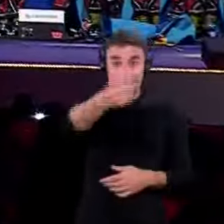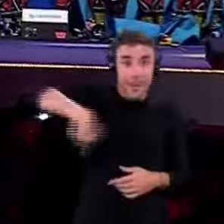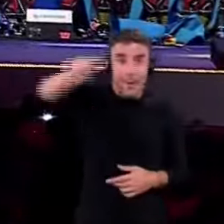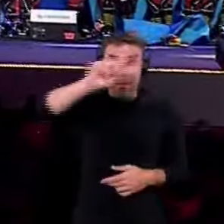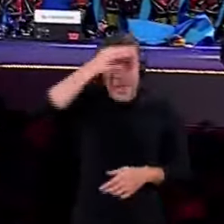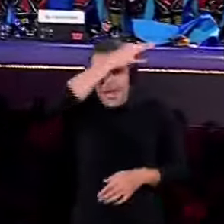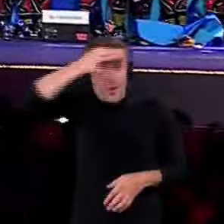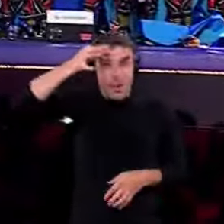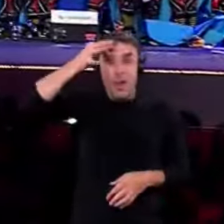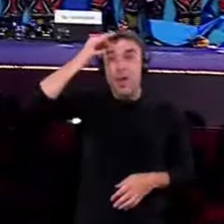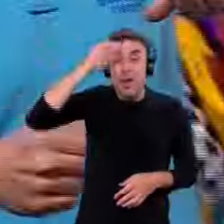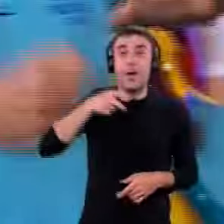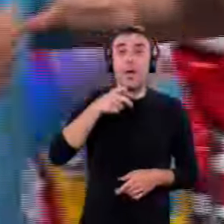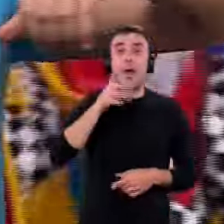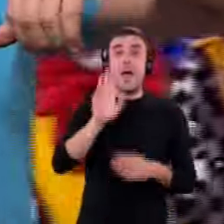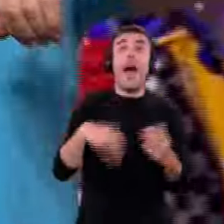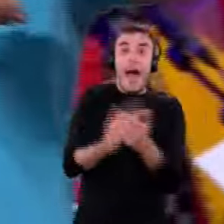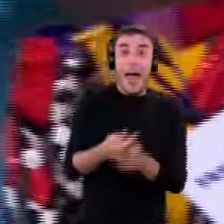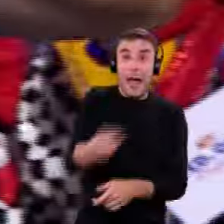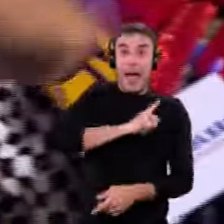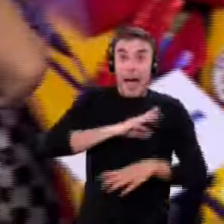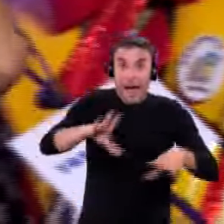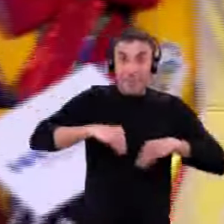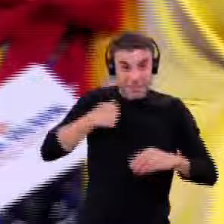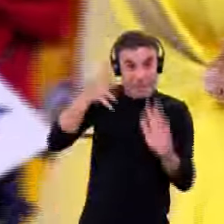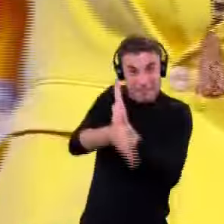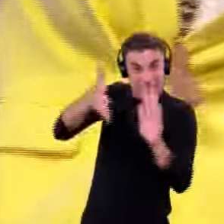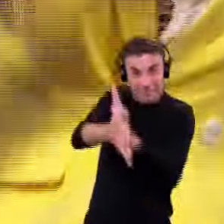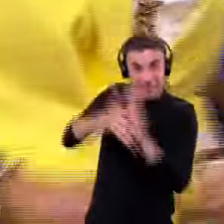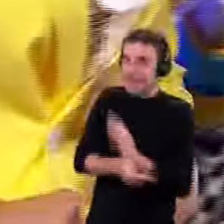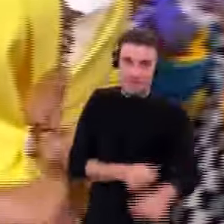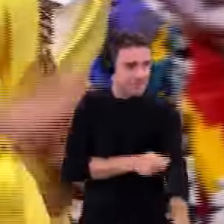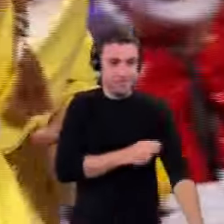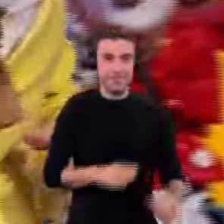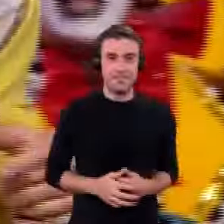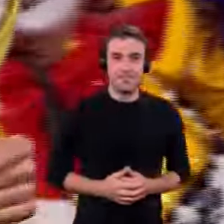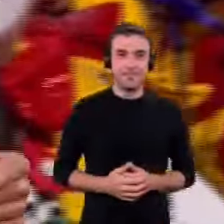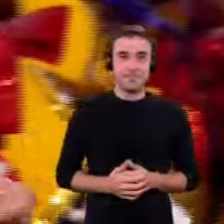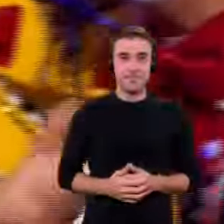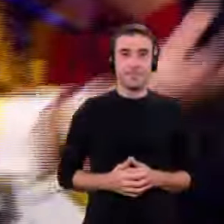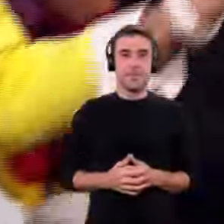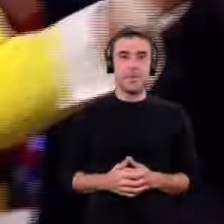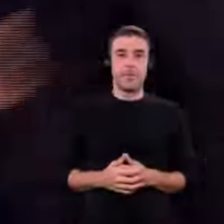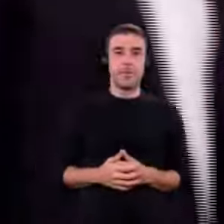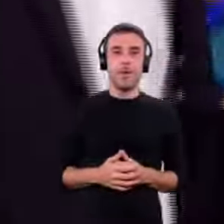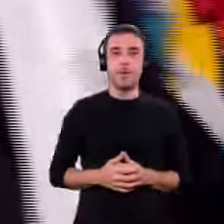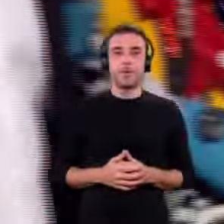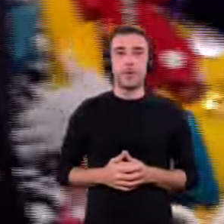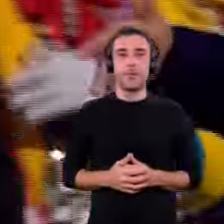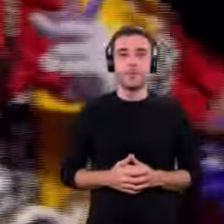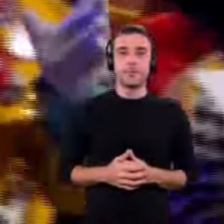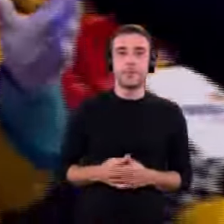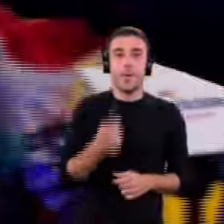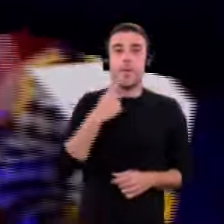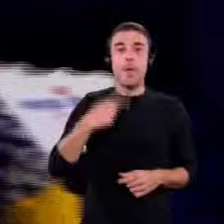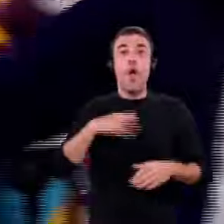directo, encima acá me hace caso, dime con la cola como acabaría. Tú di que que lo arreglas